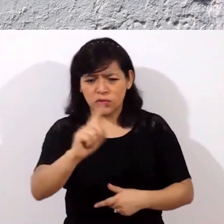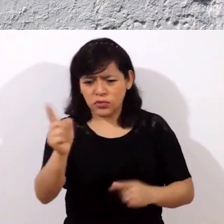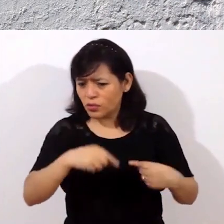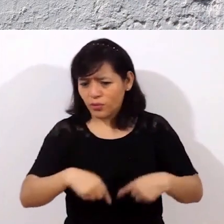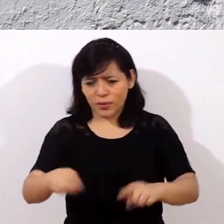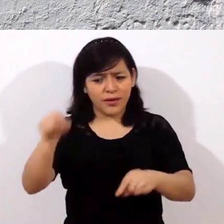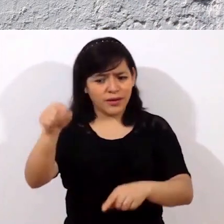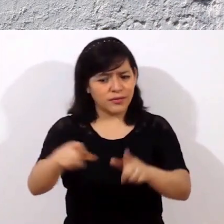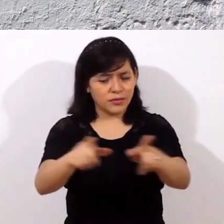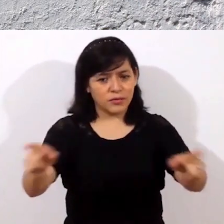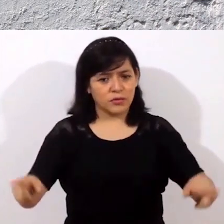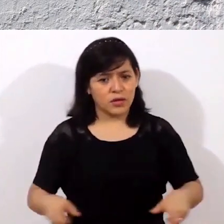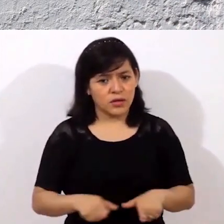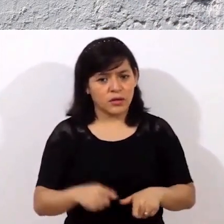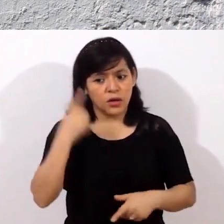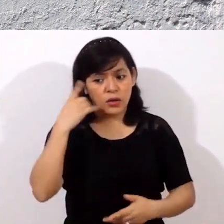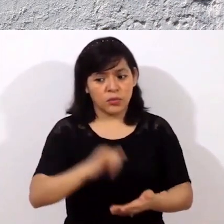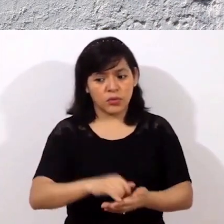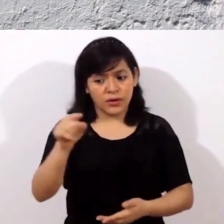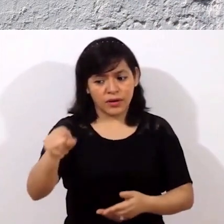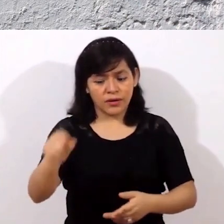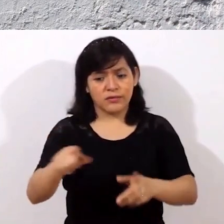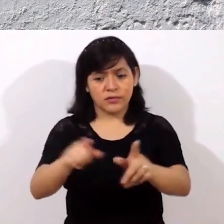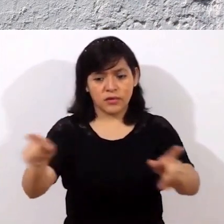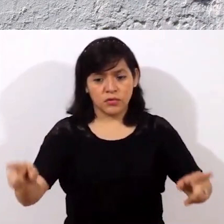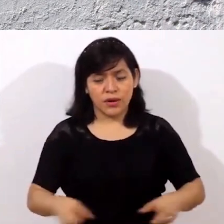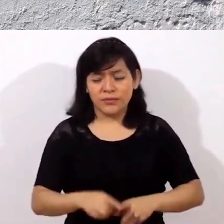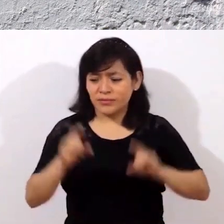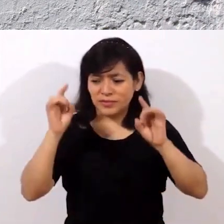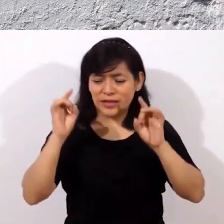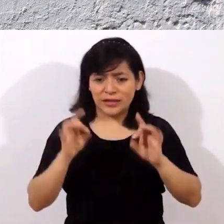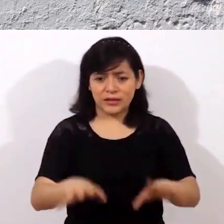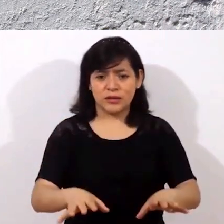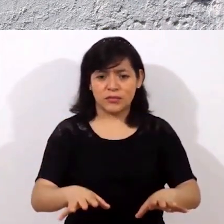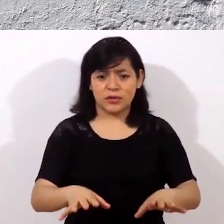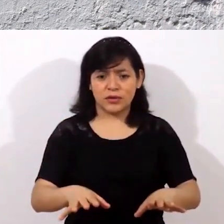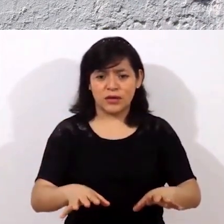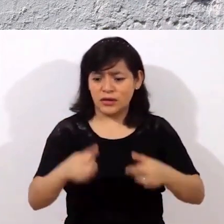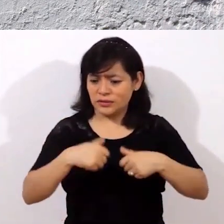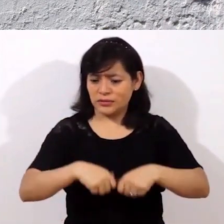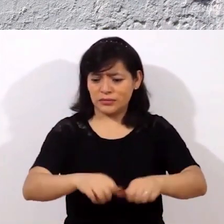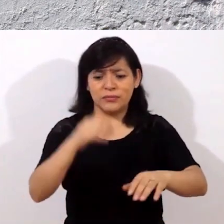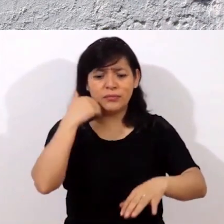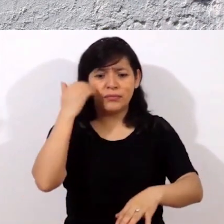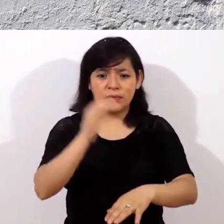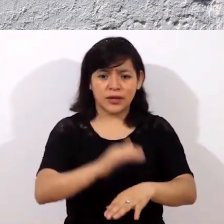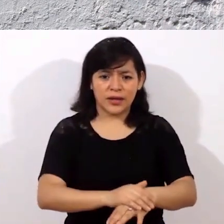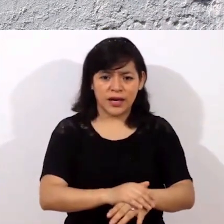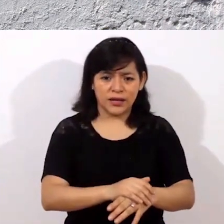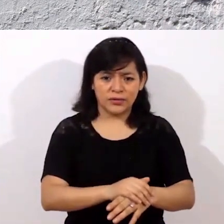Solo tiene nombre, hemos quitado el pecado del pueblo, nada más. Pero en realidad hay una corrupción total allá, completamente,